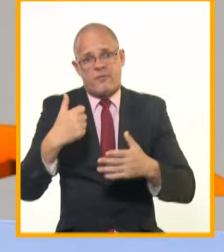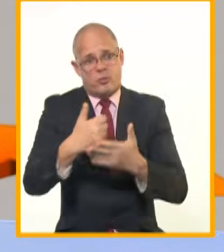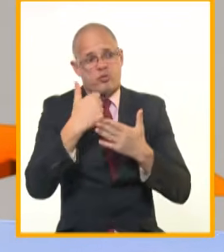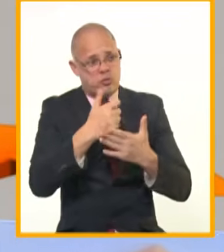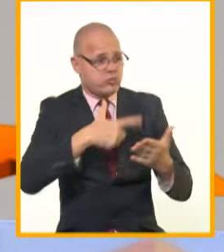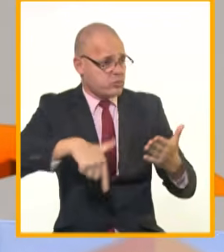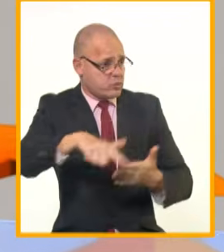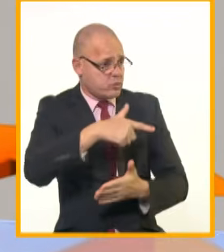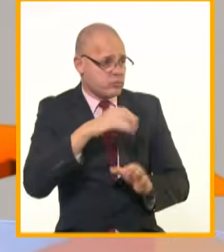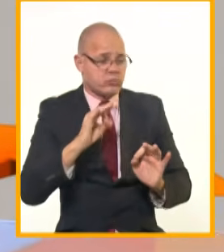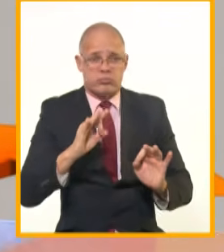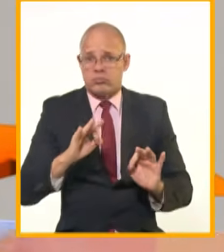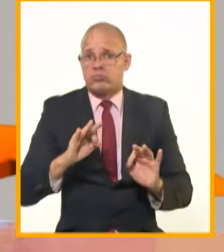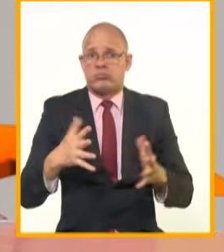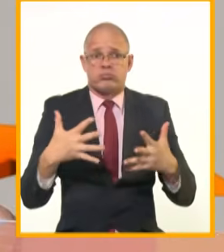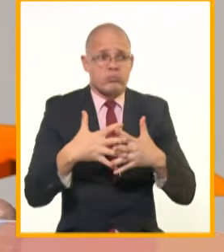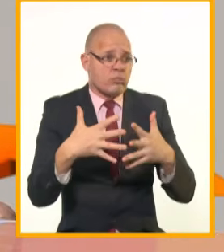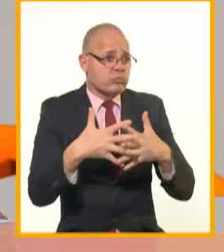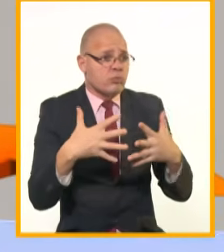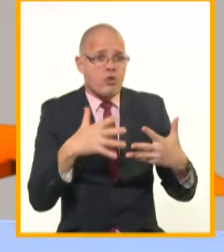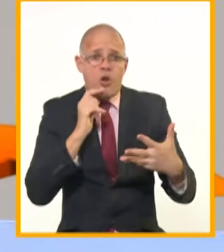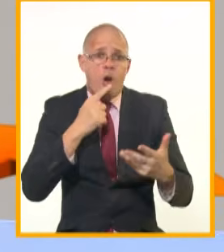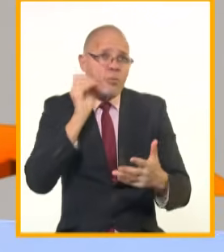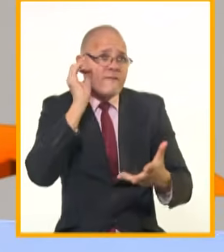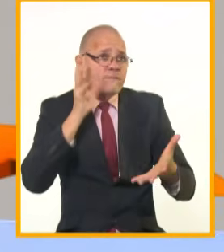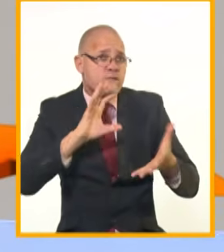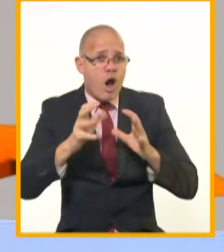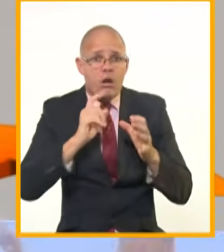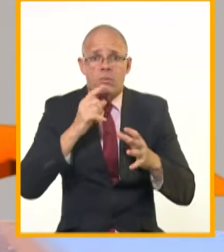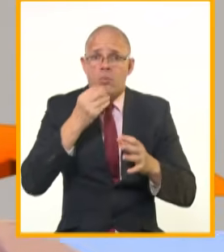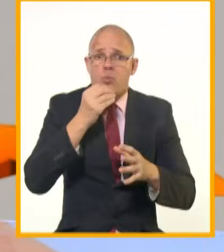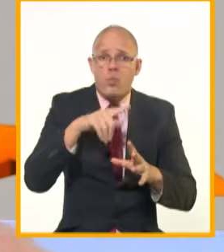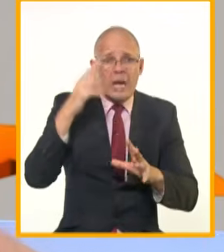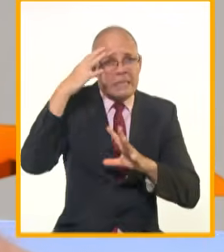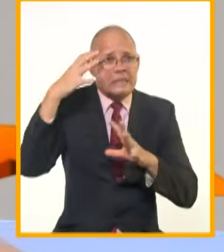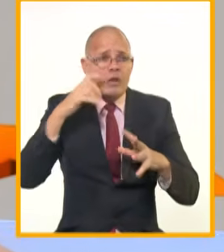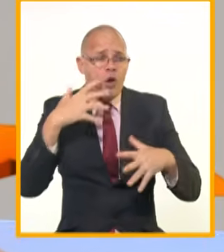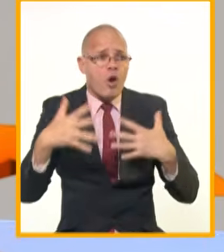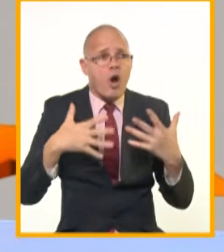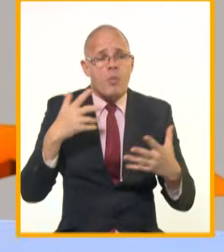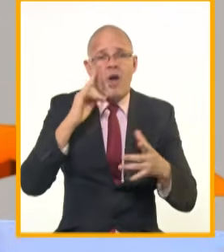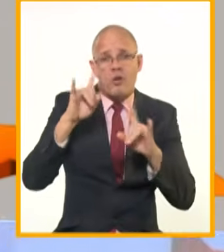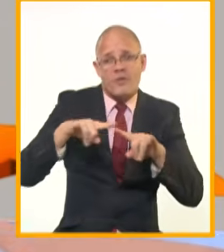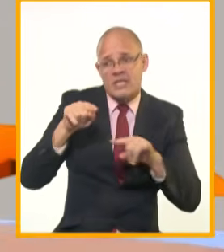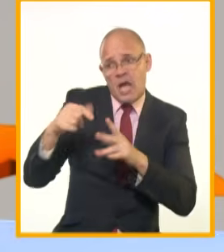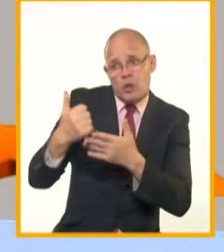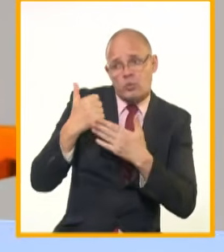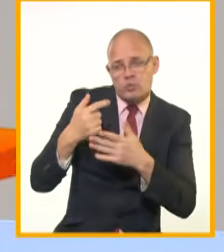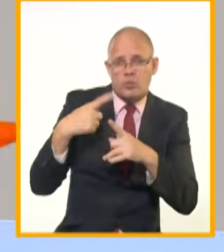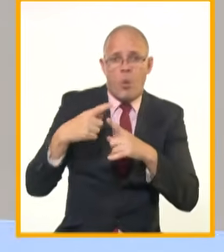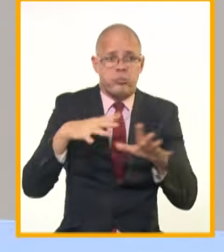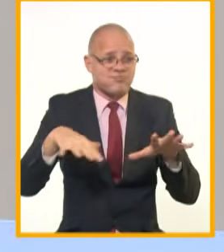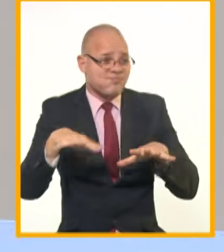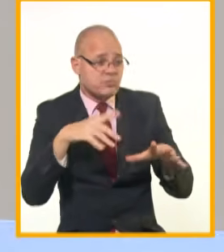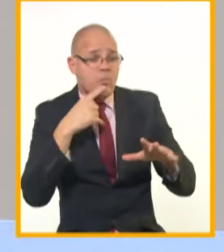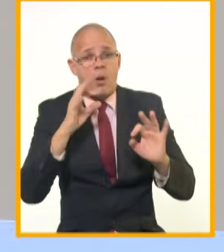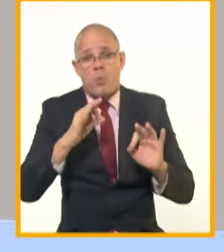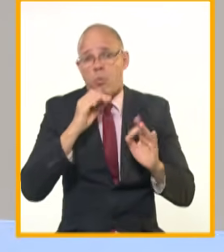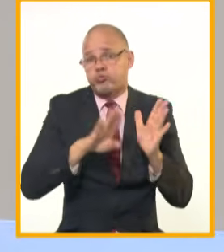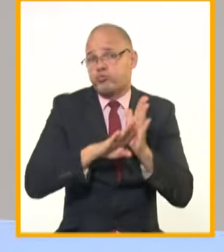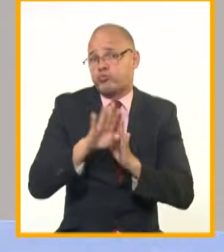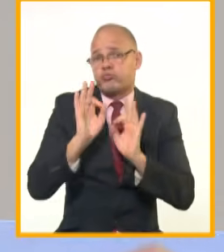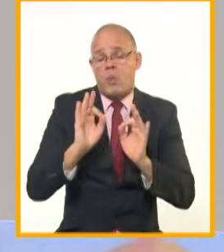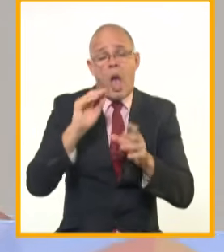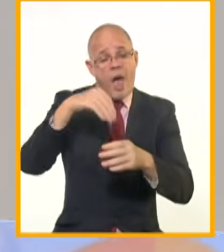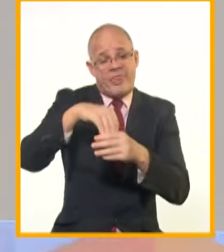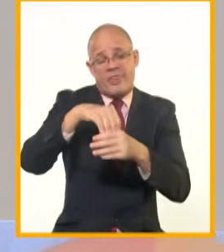de los cubanos, de la aplicación de la ciencia, de poder explotar el potencial científico que tiene la provincia, de poder explotar las potencialidades que tenemos en el